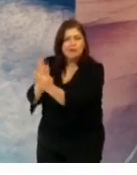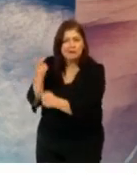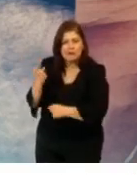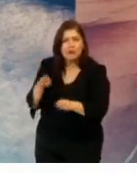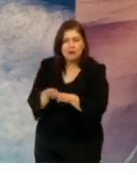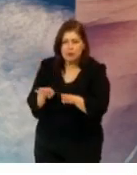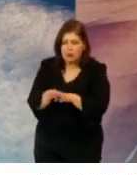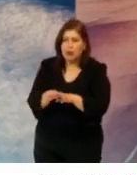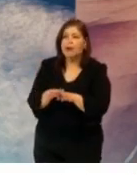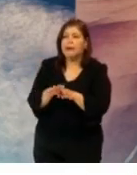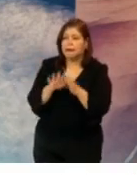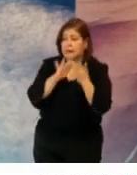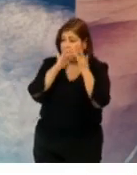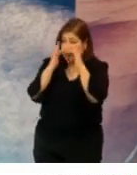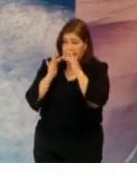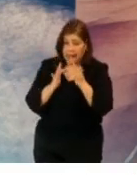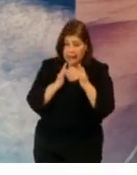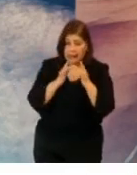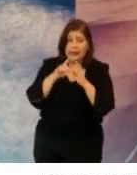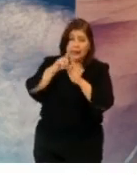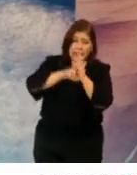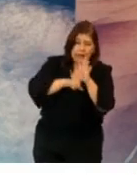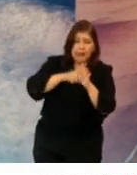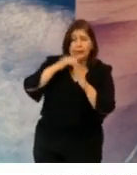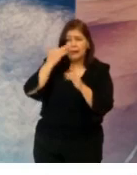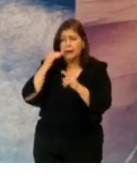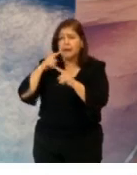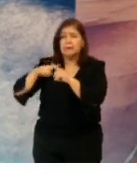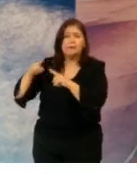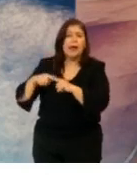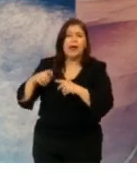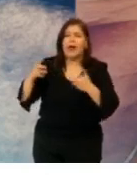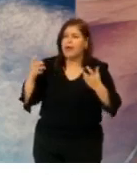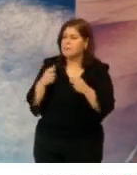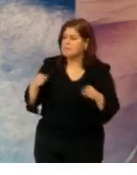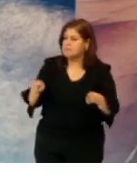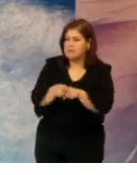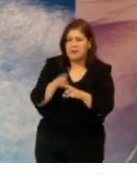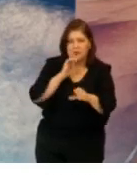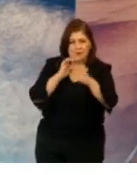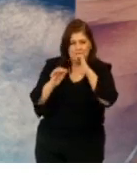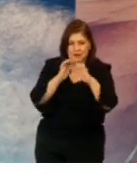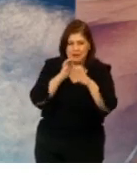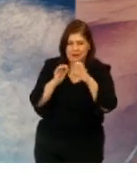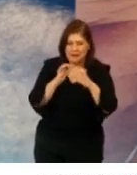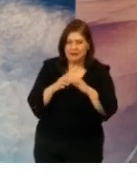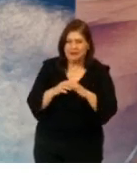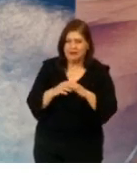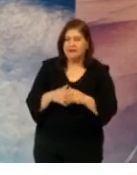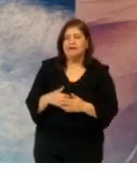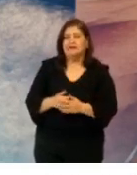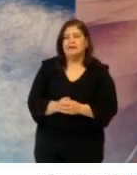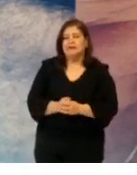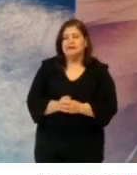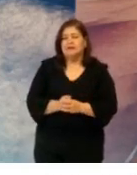redes sociales, ¿sí? Las grandes redes, hacen lo mismo. A través de